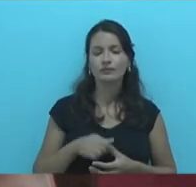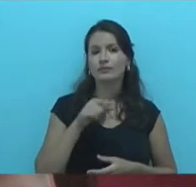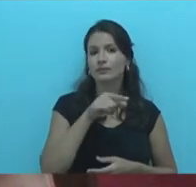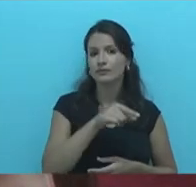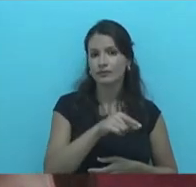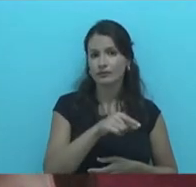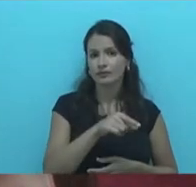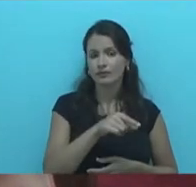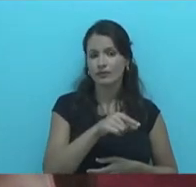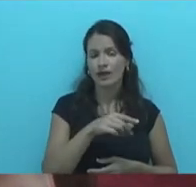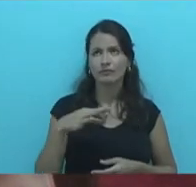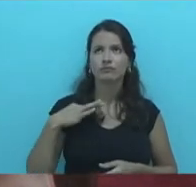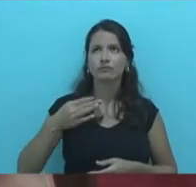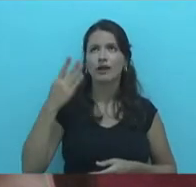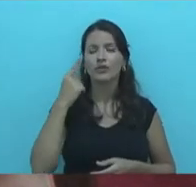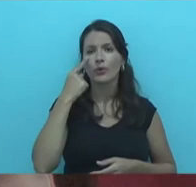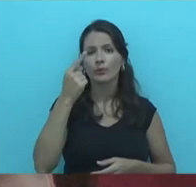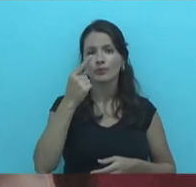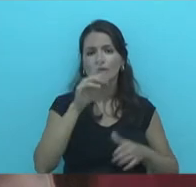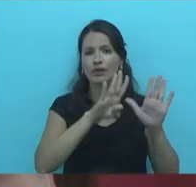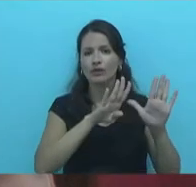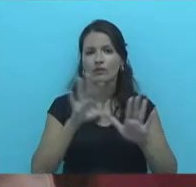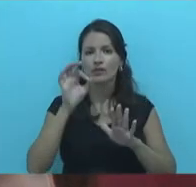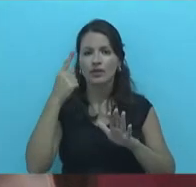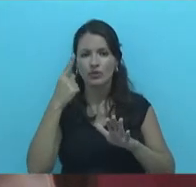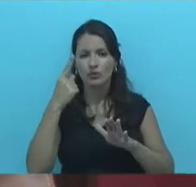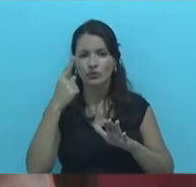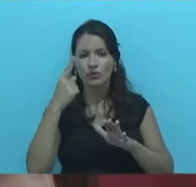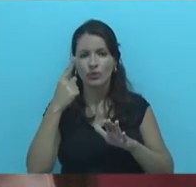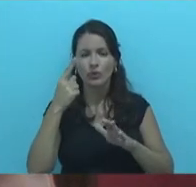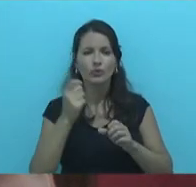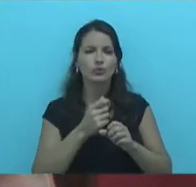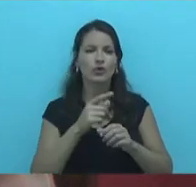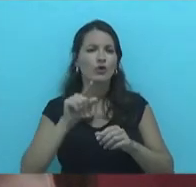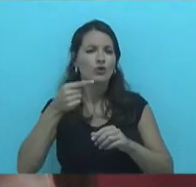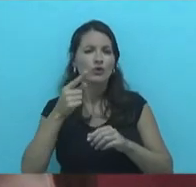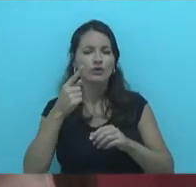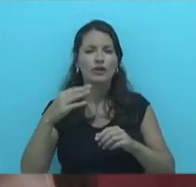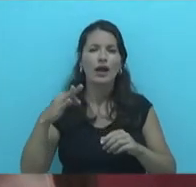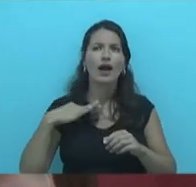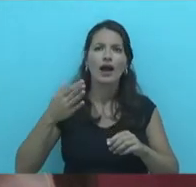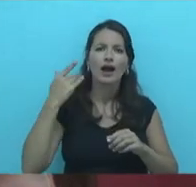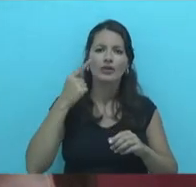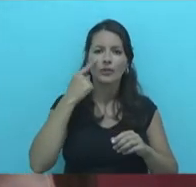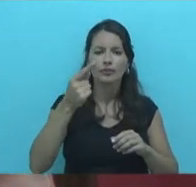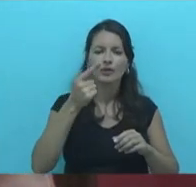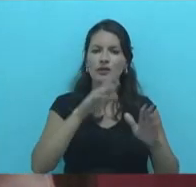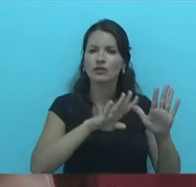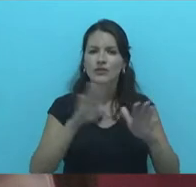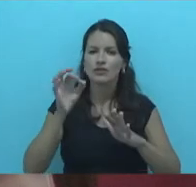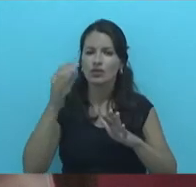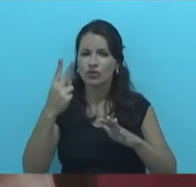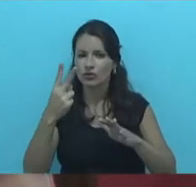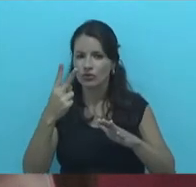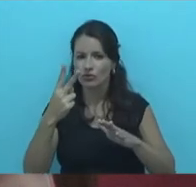1901, que se hizo en Washington, y la de 1902, que se hizo en México,